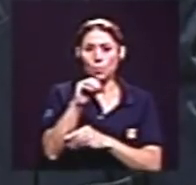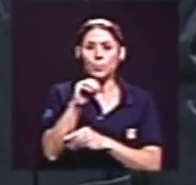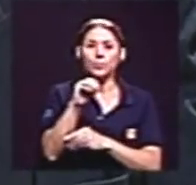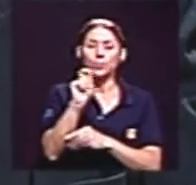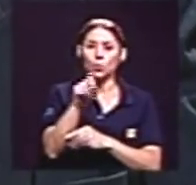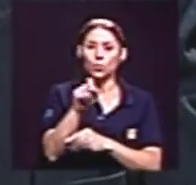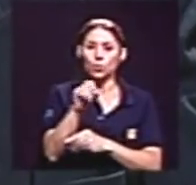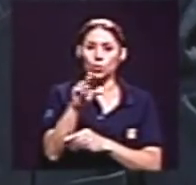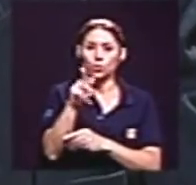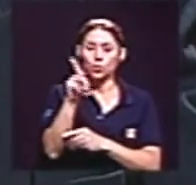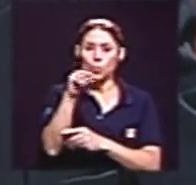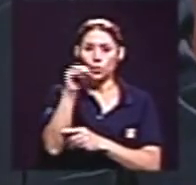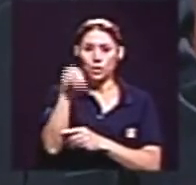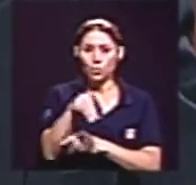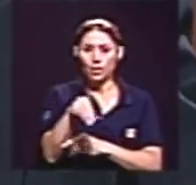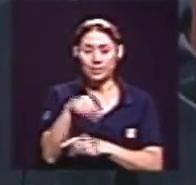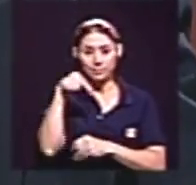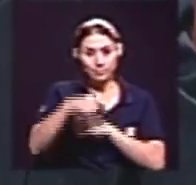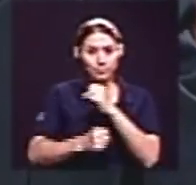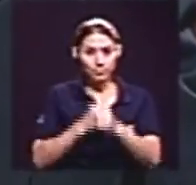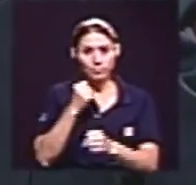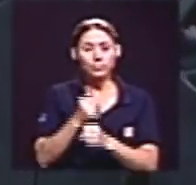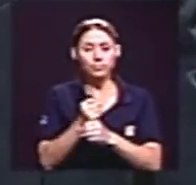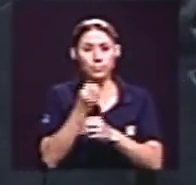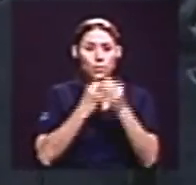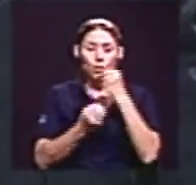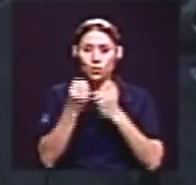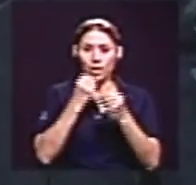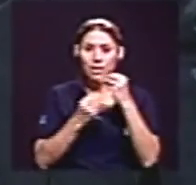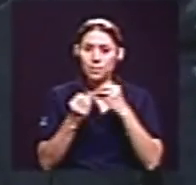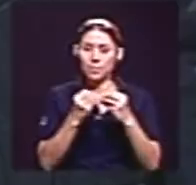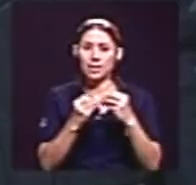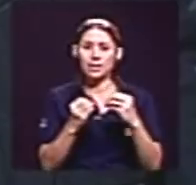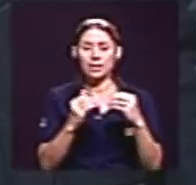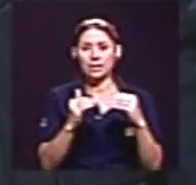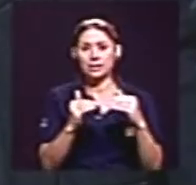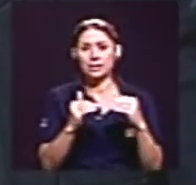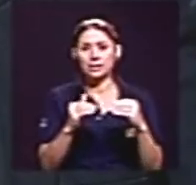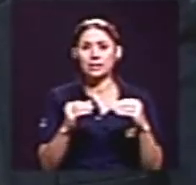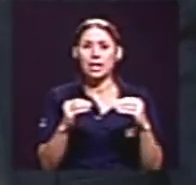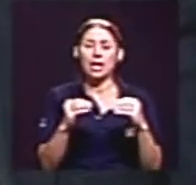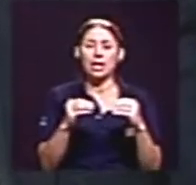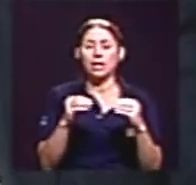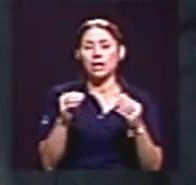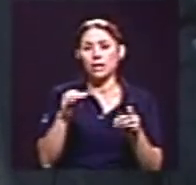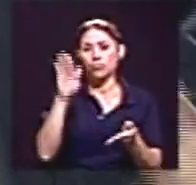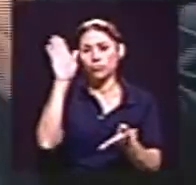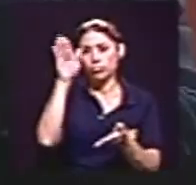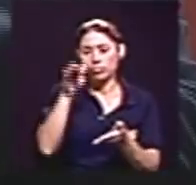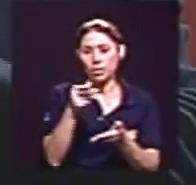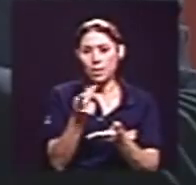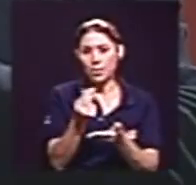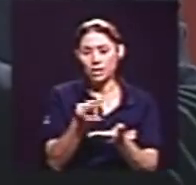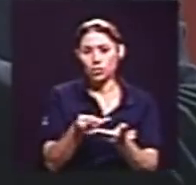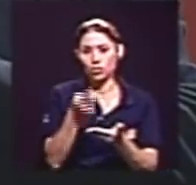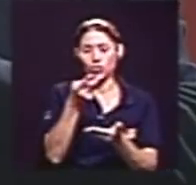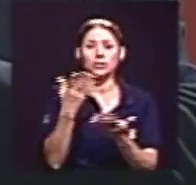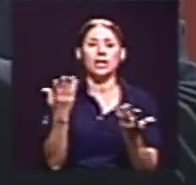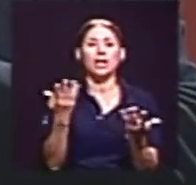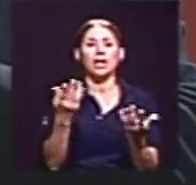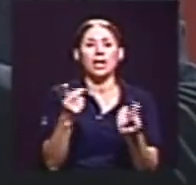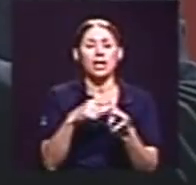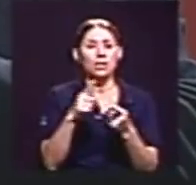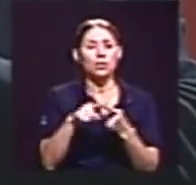año los alimentos incluso encabezaron la caída de precios. Entonces, eso, como